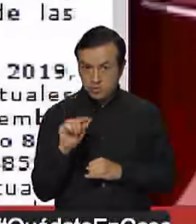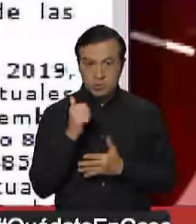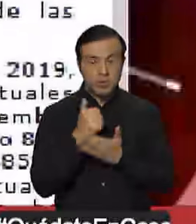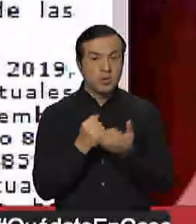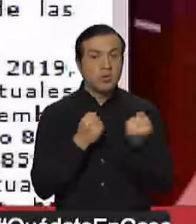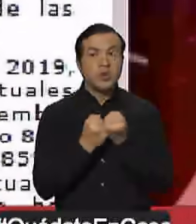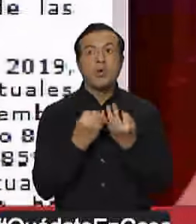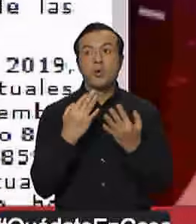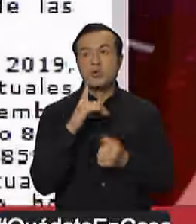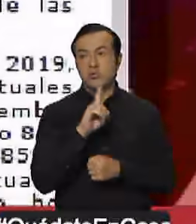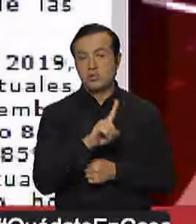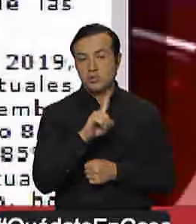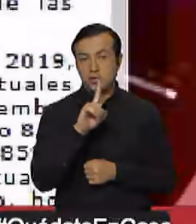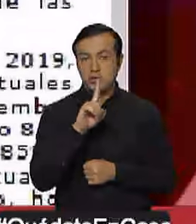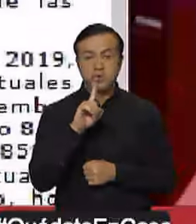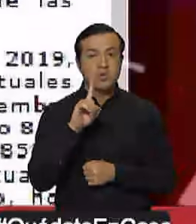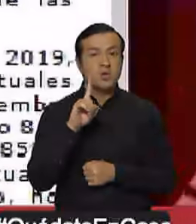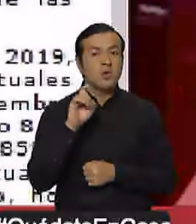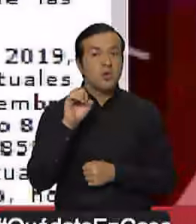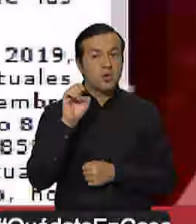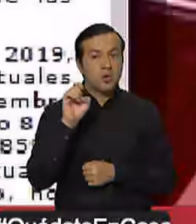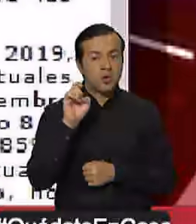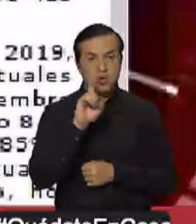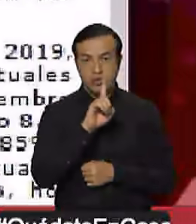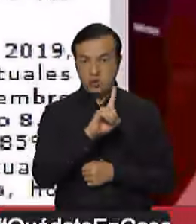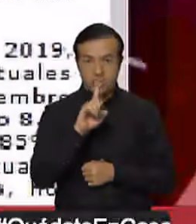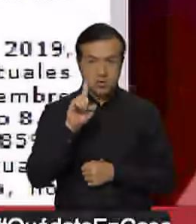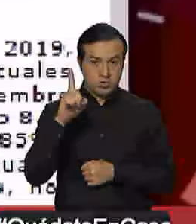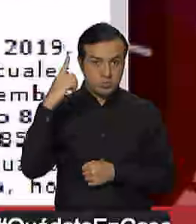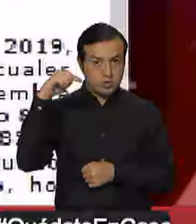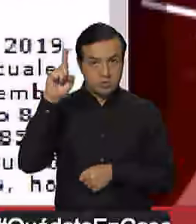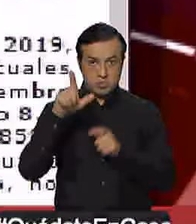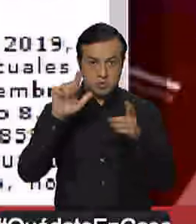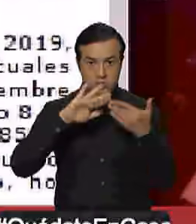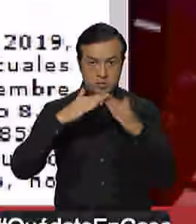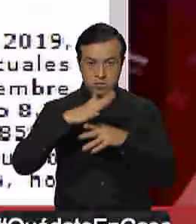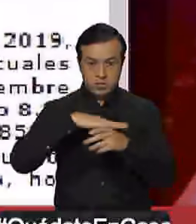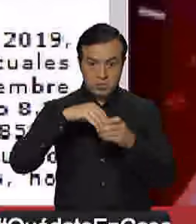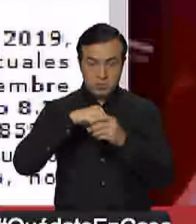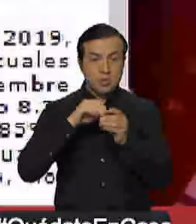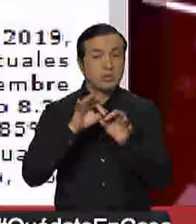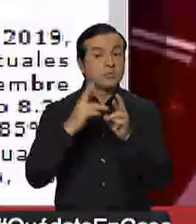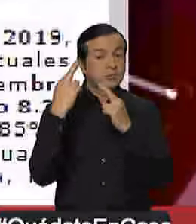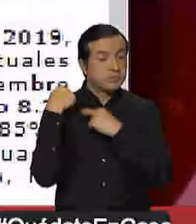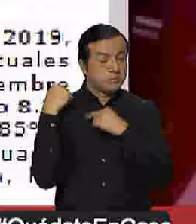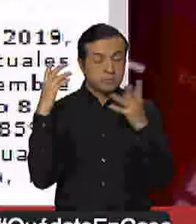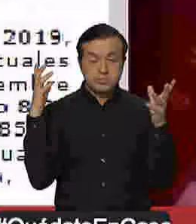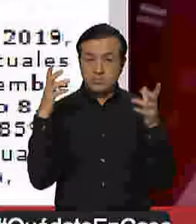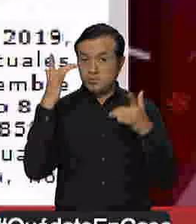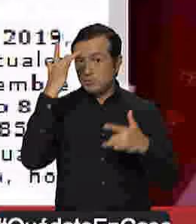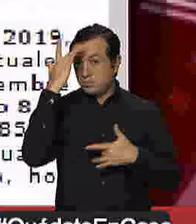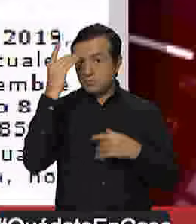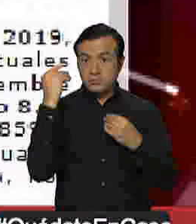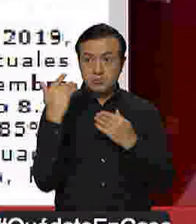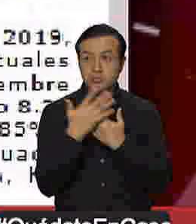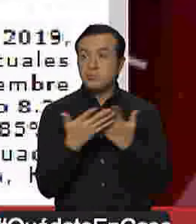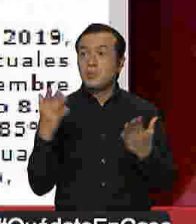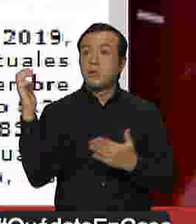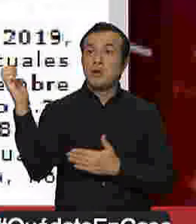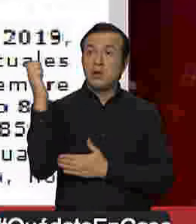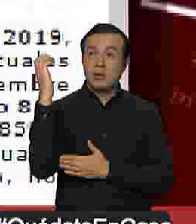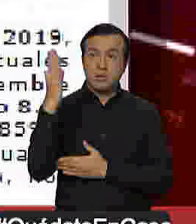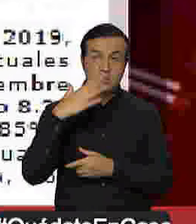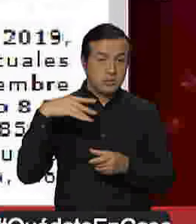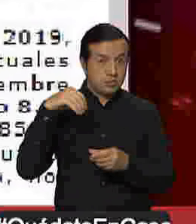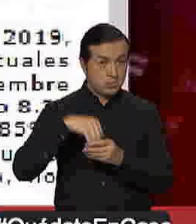beneficiará a 111 millones de ciudadanos de la comunidad. Las TIC cumplen con un rol importante frente al COVID-19 ante la emergencia